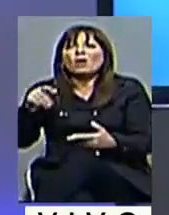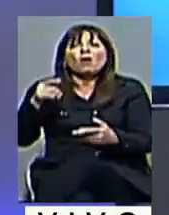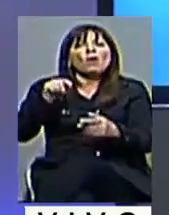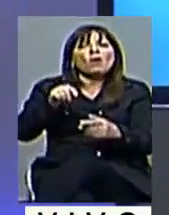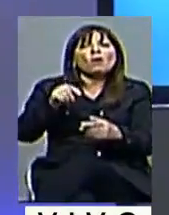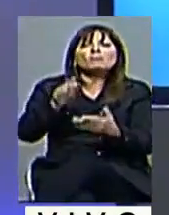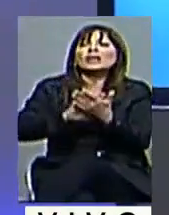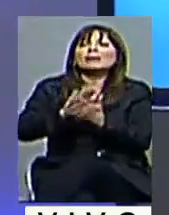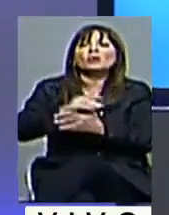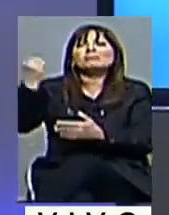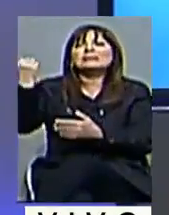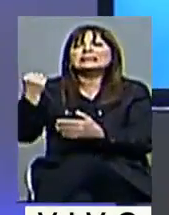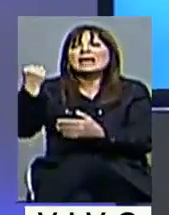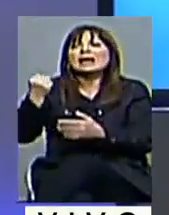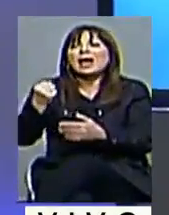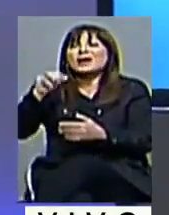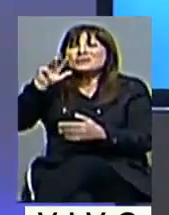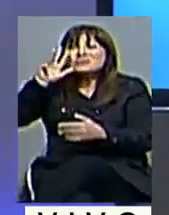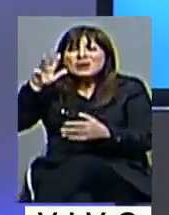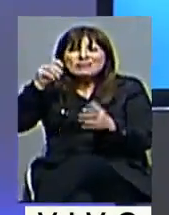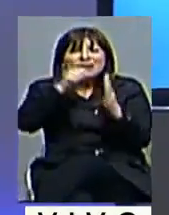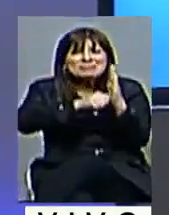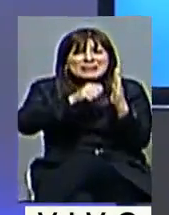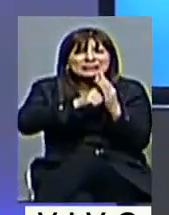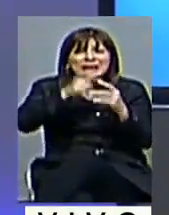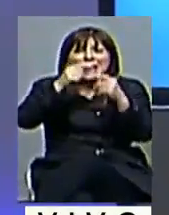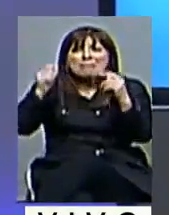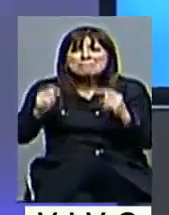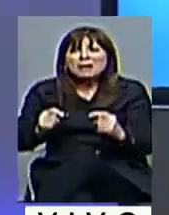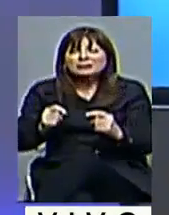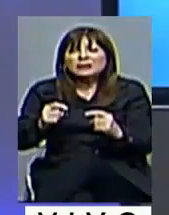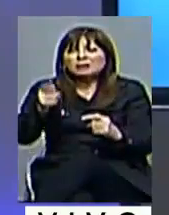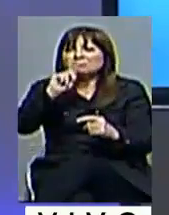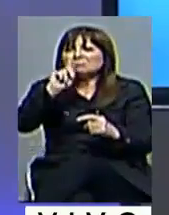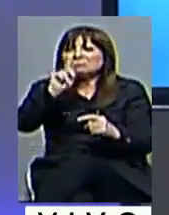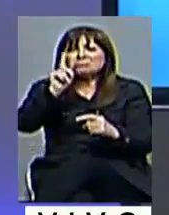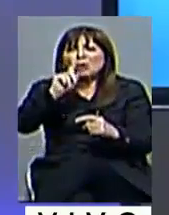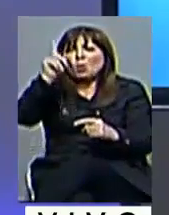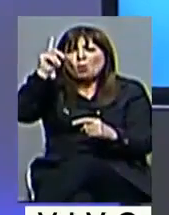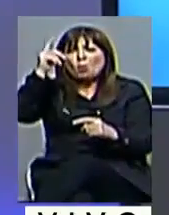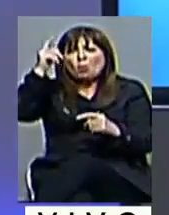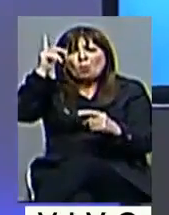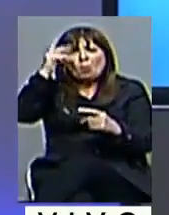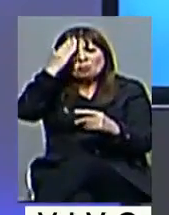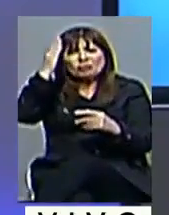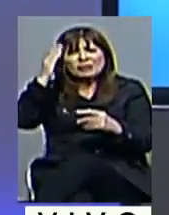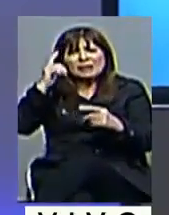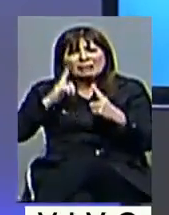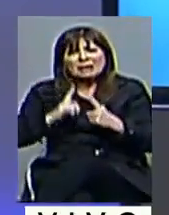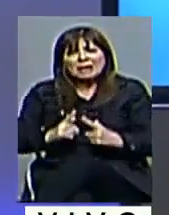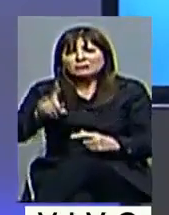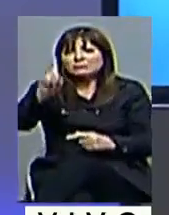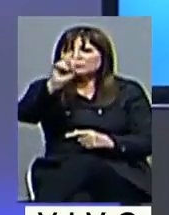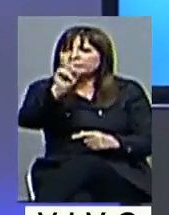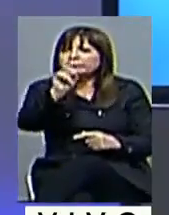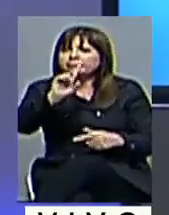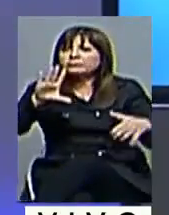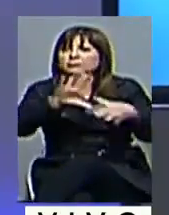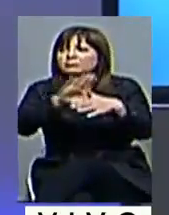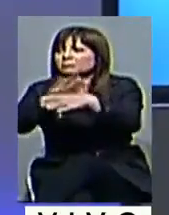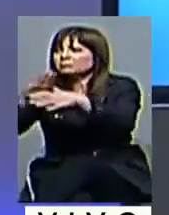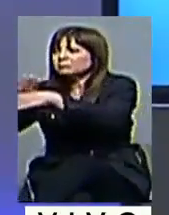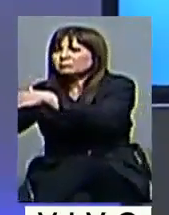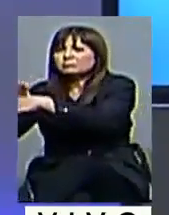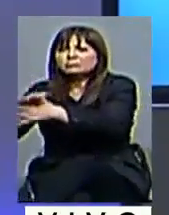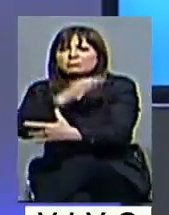9, Piñera tuvo 9 meses de campaña, y en vez de tomarse un día, se está reuniendo con cada uno de los ministros, viendo las finanzas públicas,